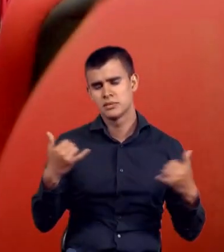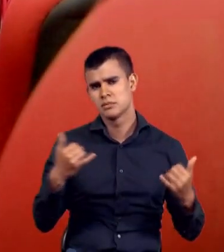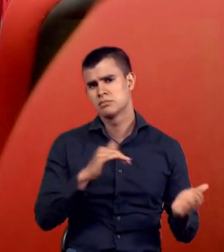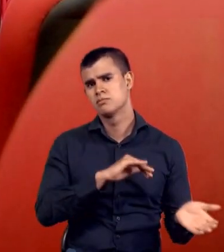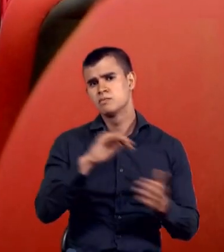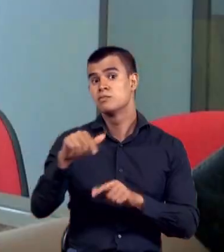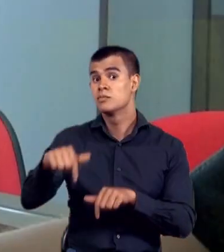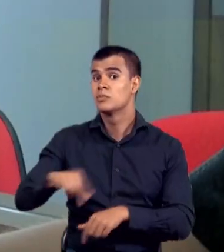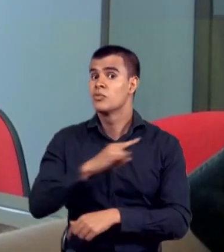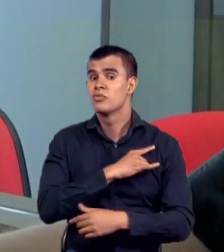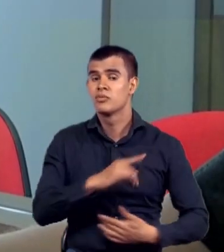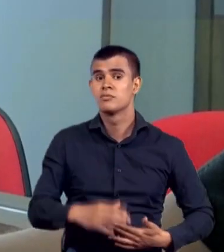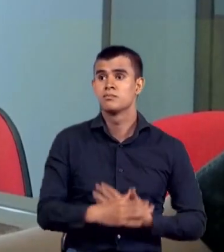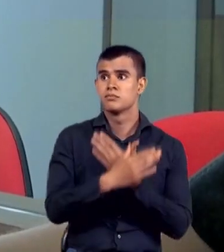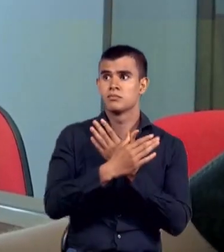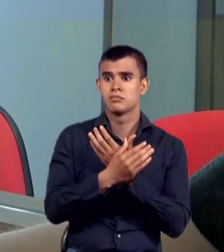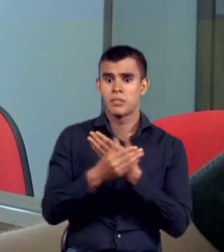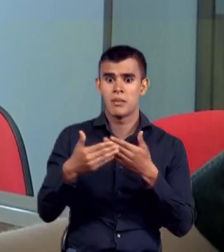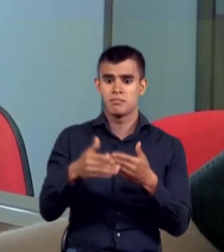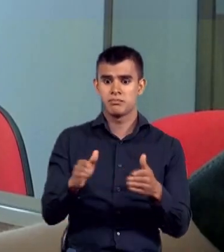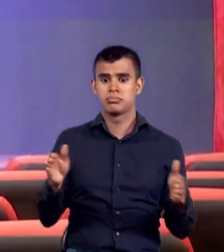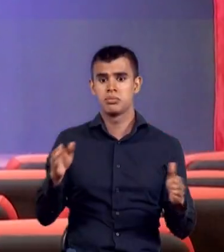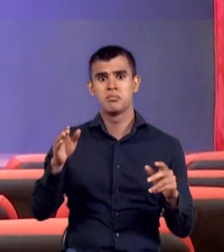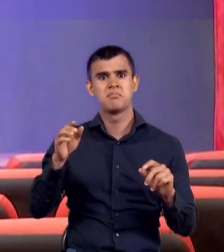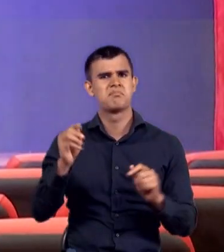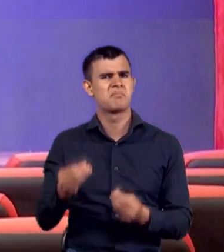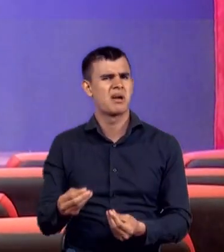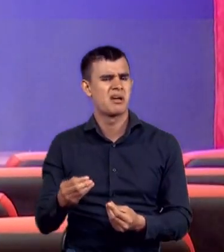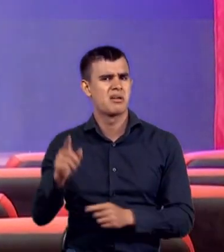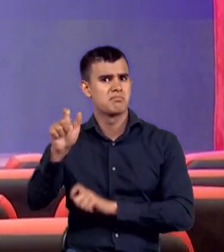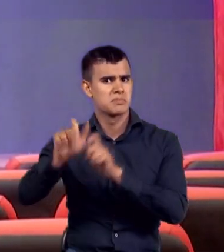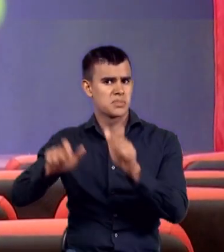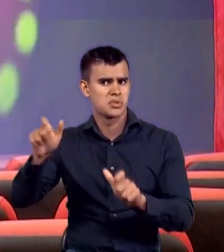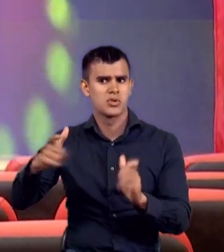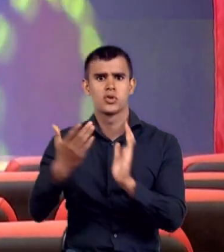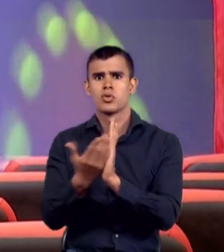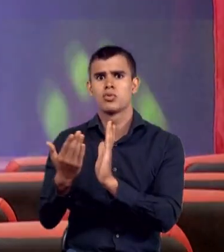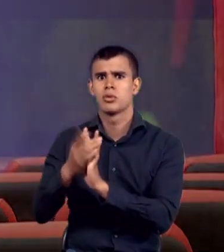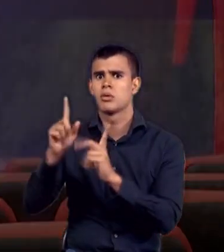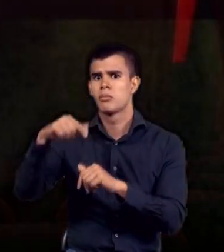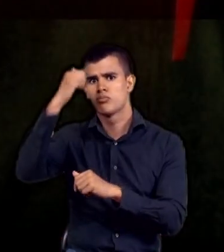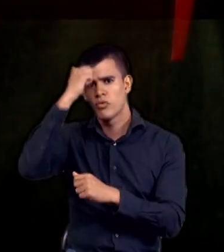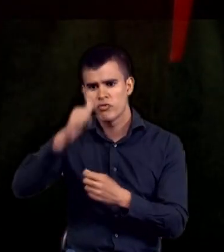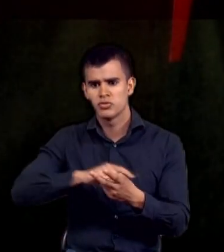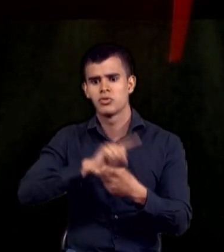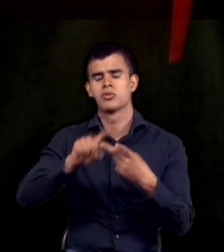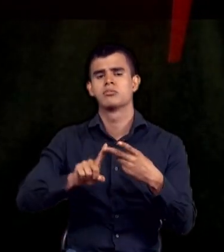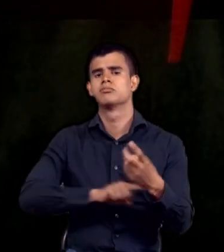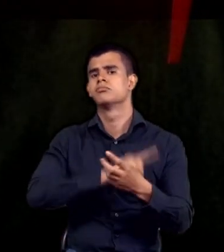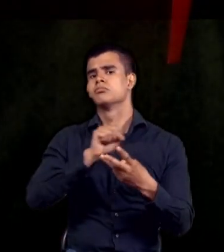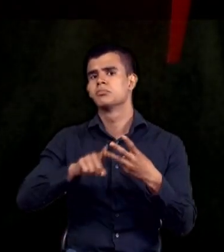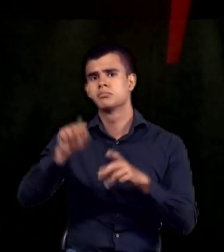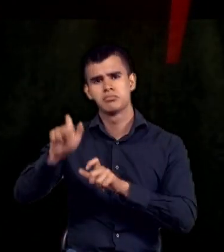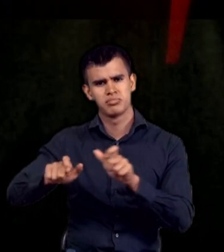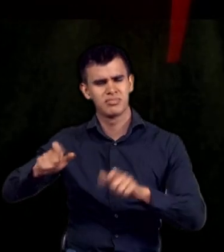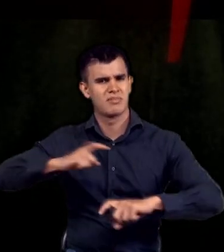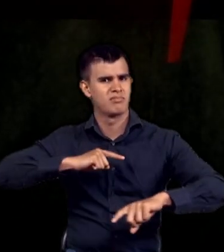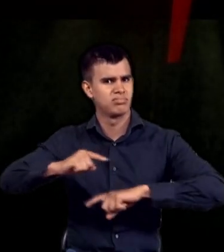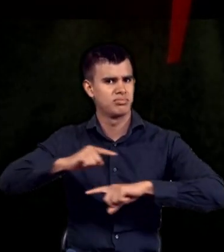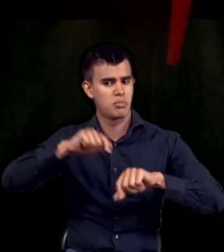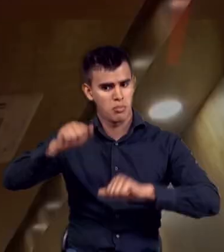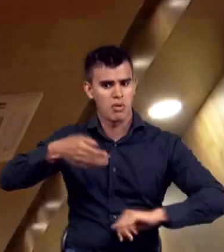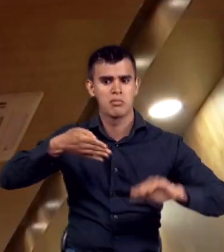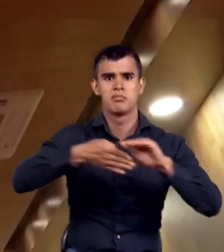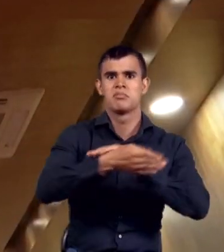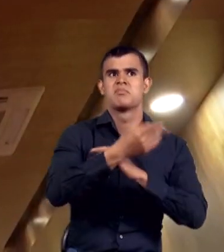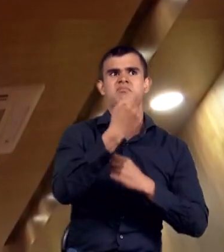que nos ayuda y nos beneficia mucho. La Universidad Santiago de Cali pone a disposición este espacio para que los estudiantes,